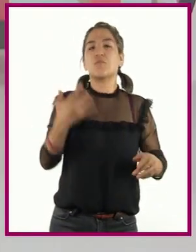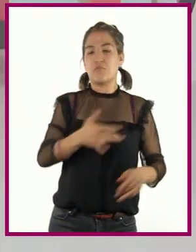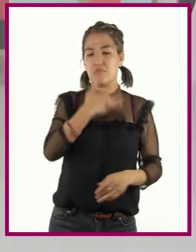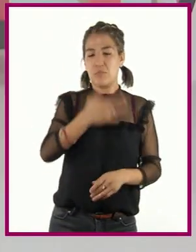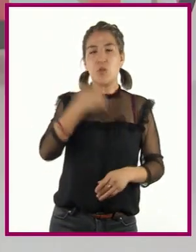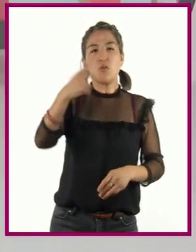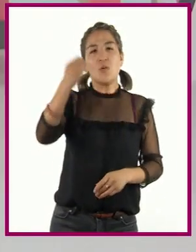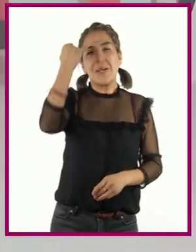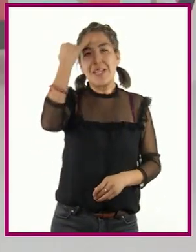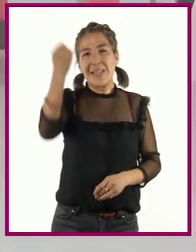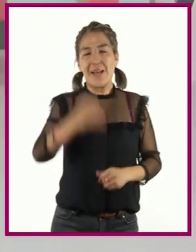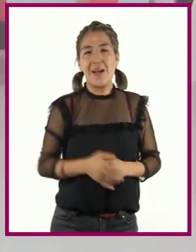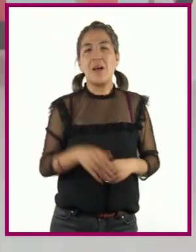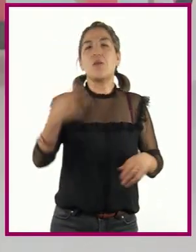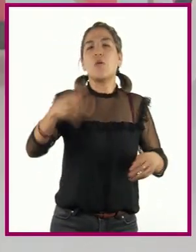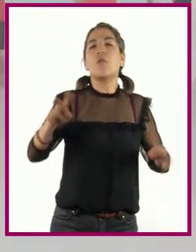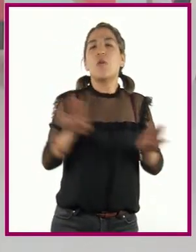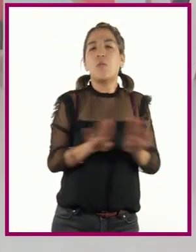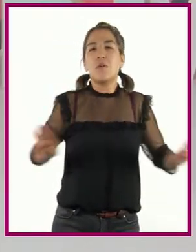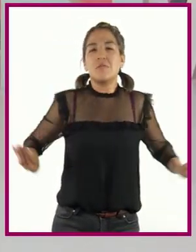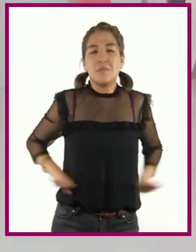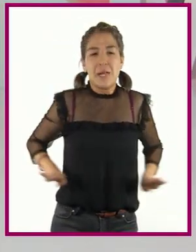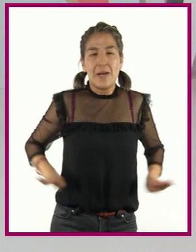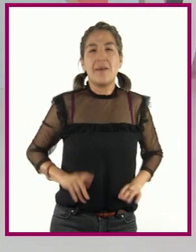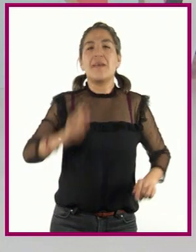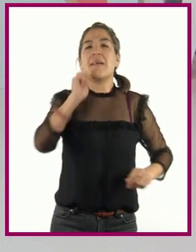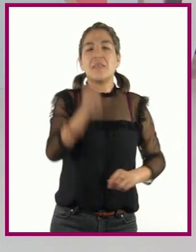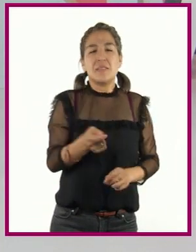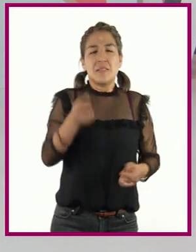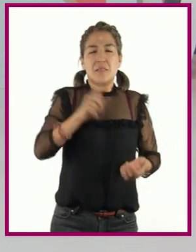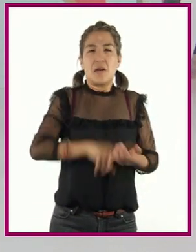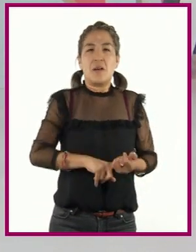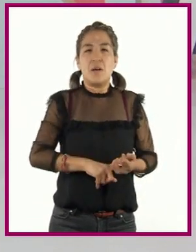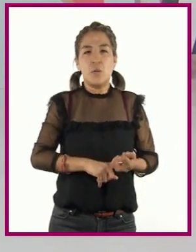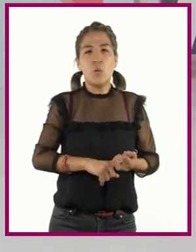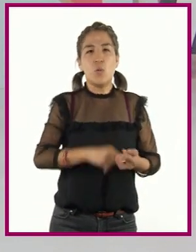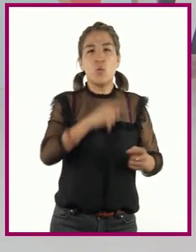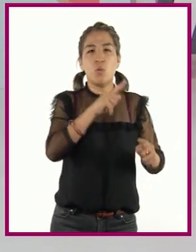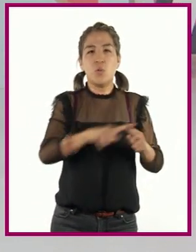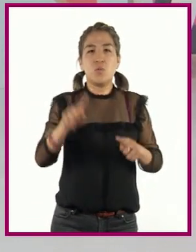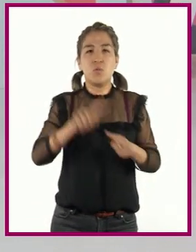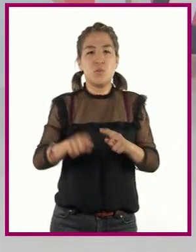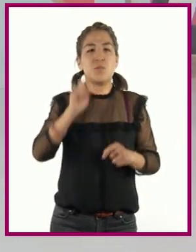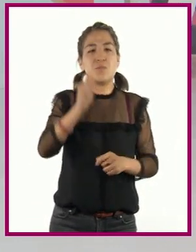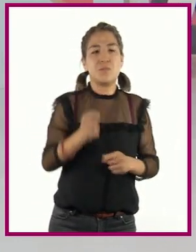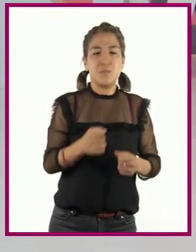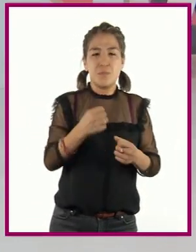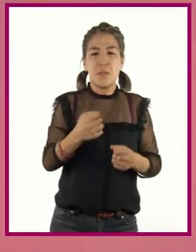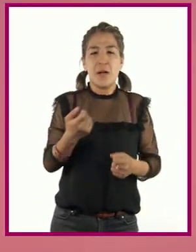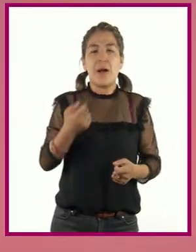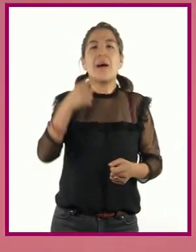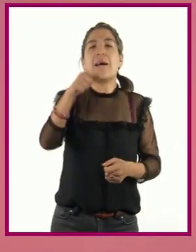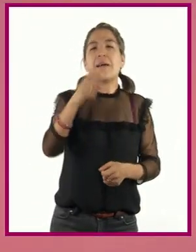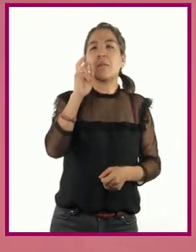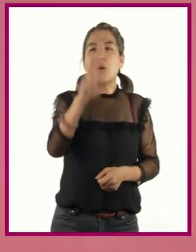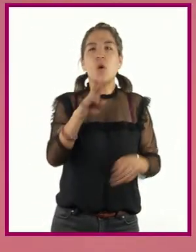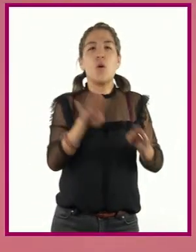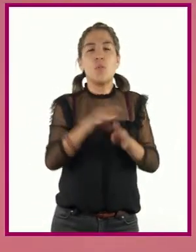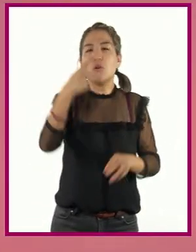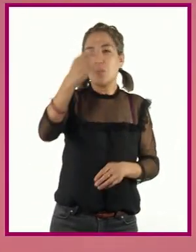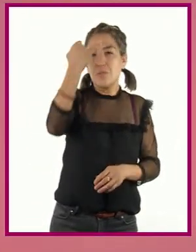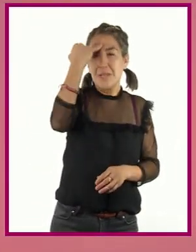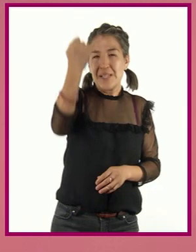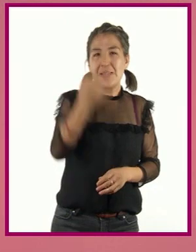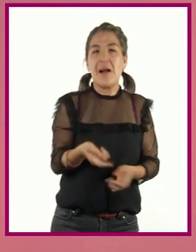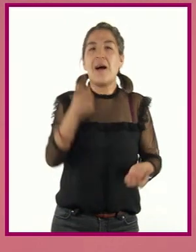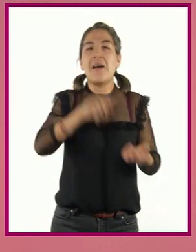de otros y que no necesariamente puede obtenerse de fuentes primarias. Efectivamente, para darnos una idea